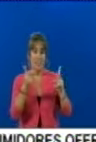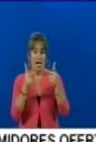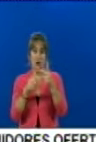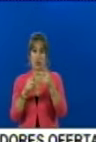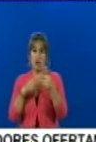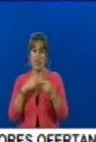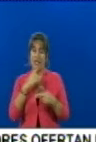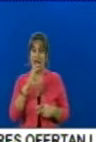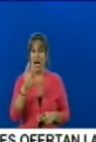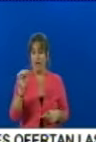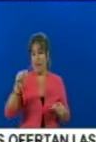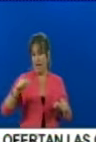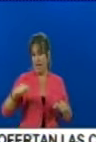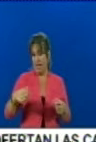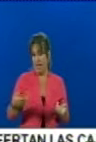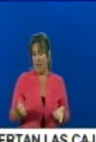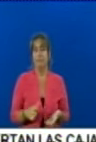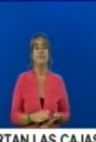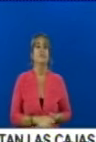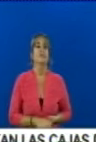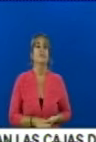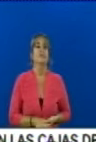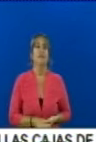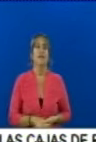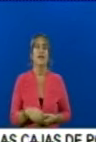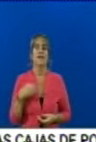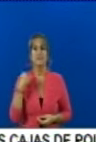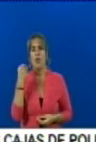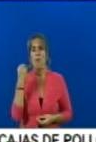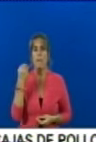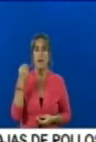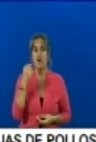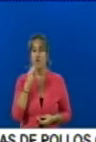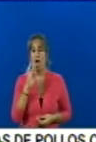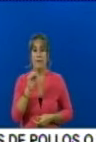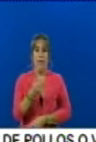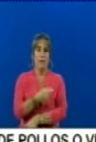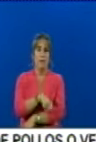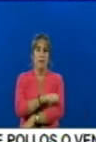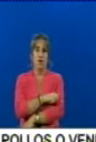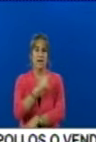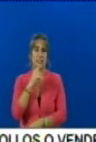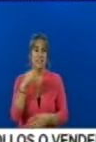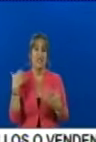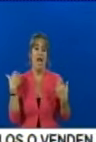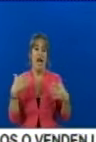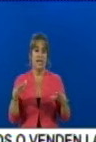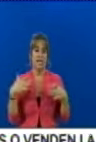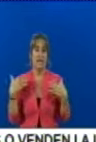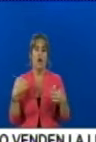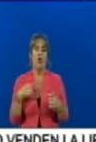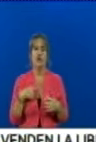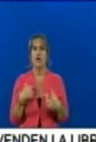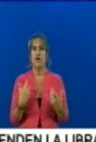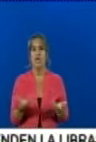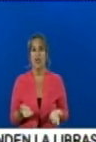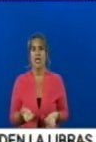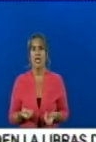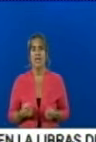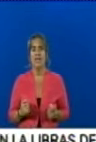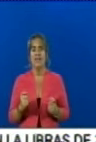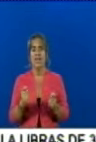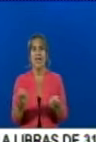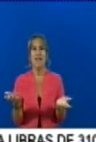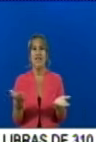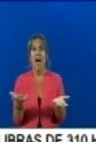quería comentarla aquí en el programa, que es una preocupación, un reclamo de la población de hace bastante tiempo, que es la entrega de